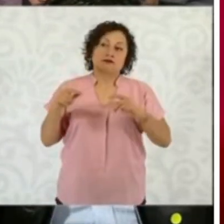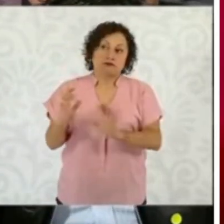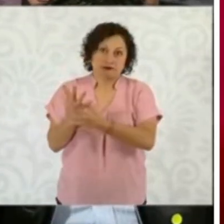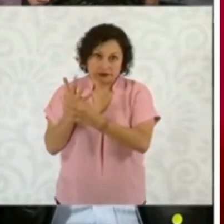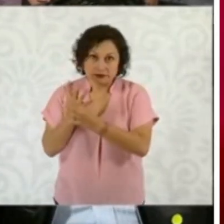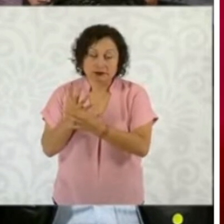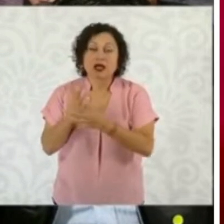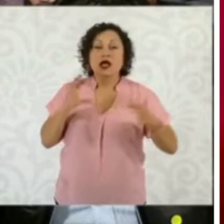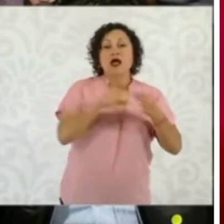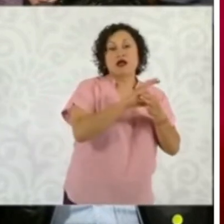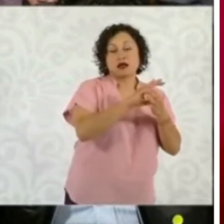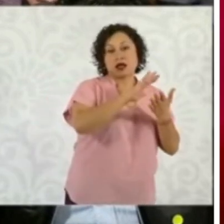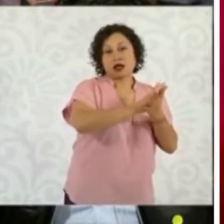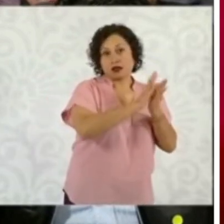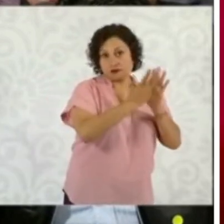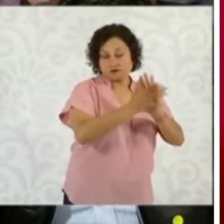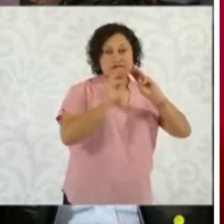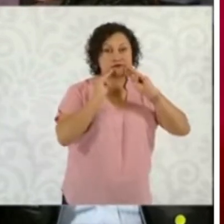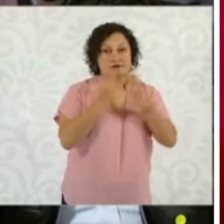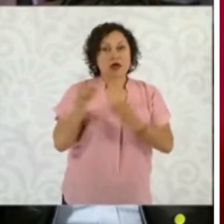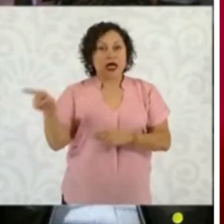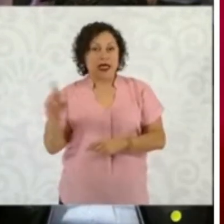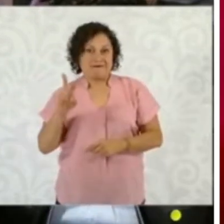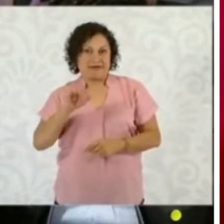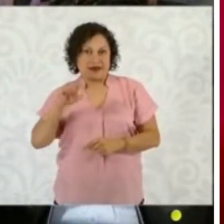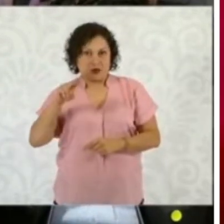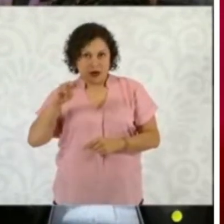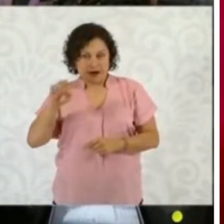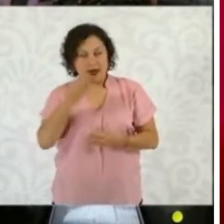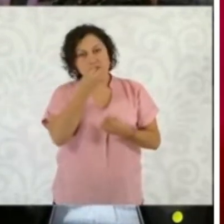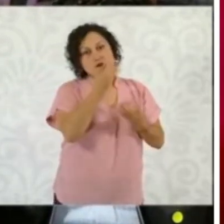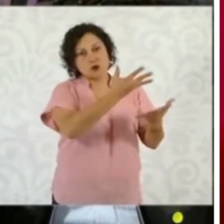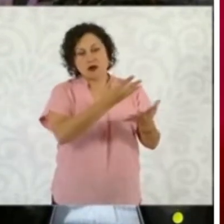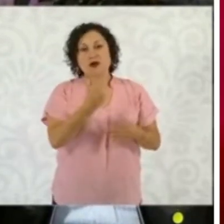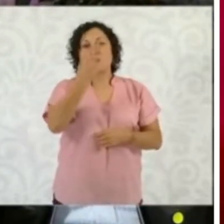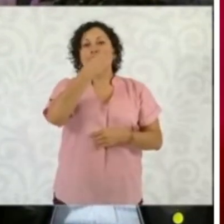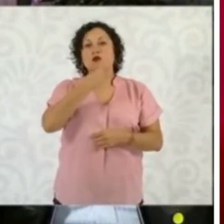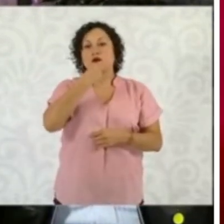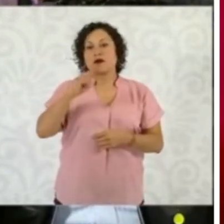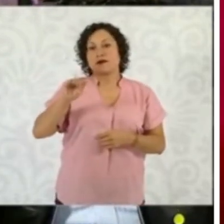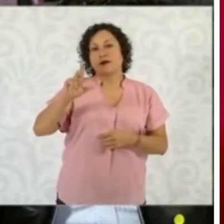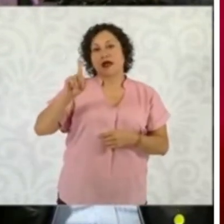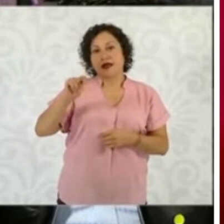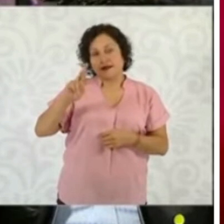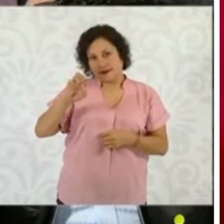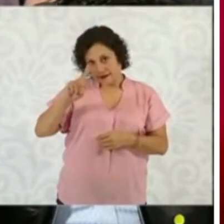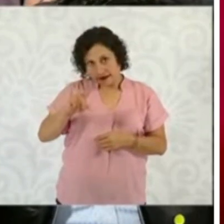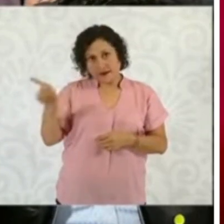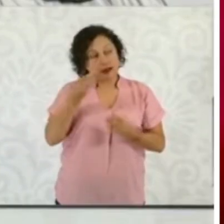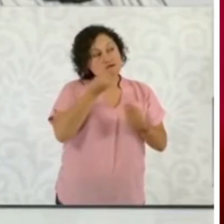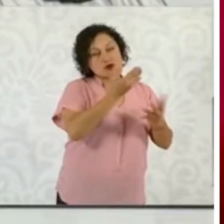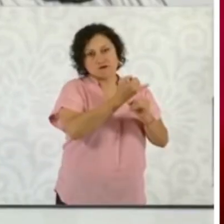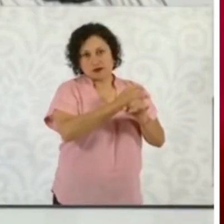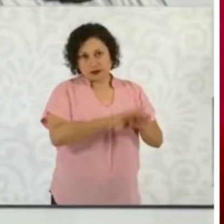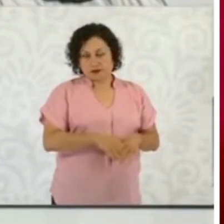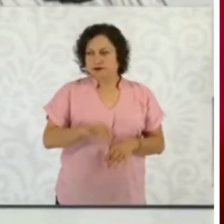con el crimen organizado. Villanueva, el único nombre que dio en la entrevista fue el caso de Manuel Bartlett. Sí, leí la nota. Le pidieron información. Entonces,